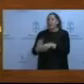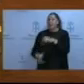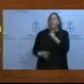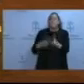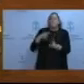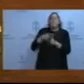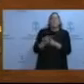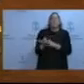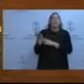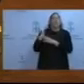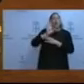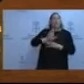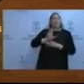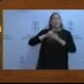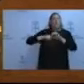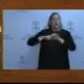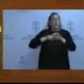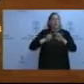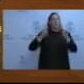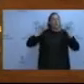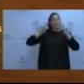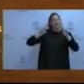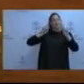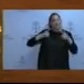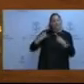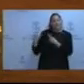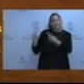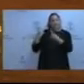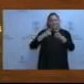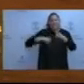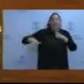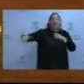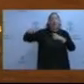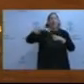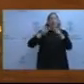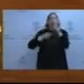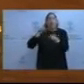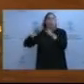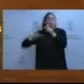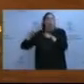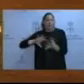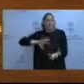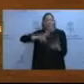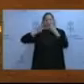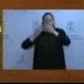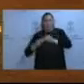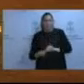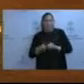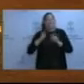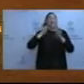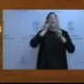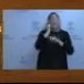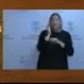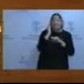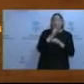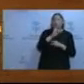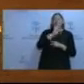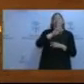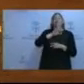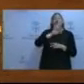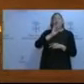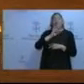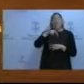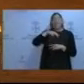oferta de plazas educativas a las necesidades demográficas de la región. Se debe un instituto a Fresneda, se debe un instituto a la Corredoria, se debe un